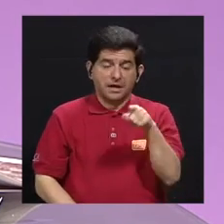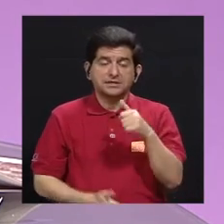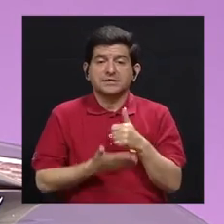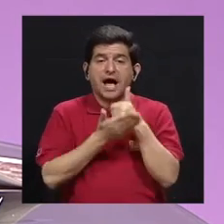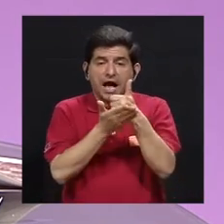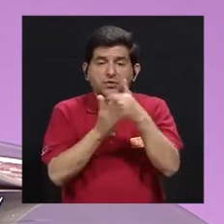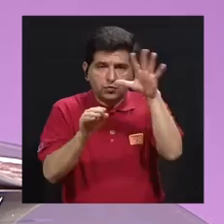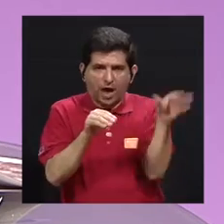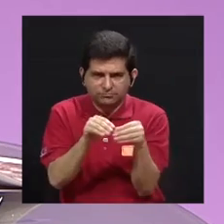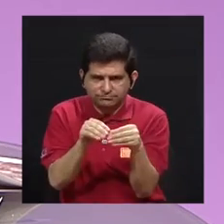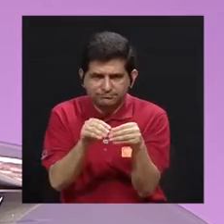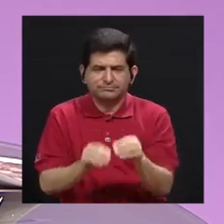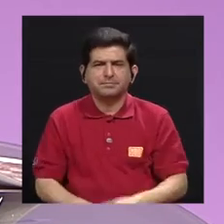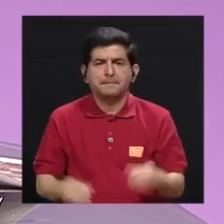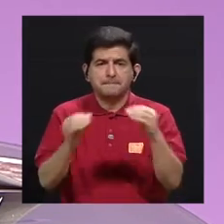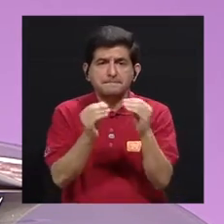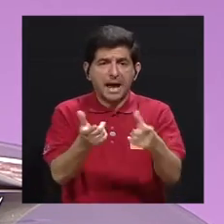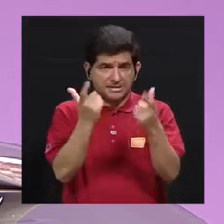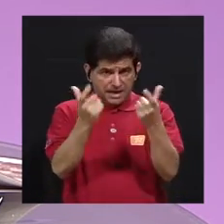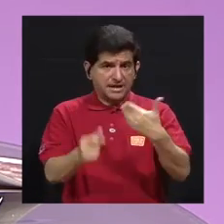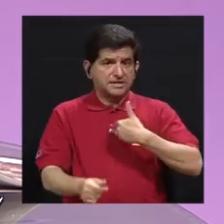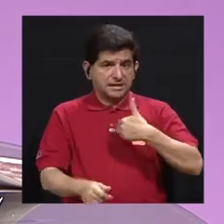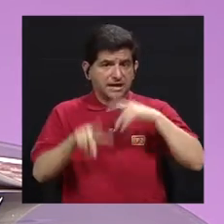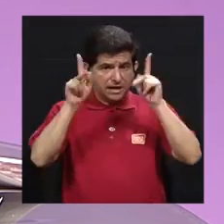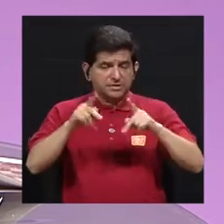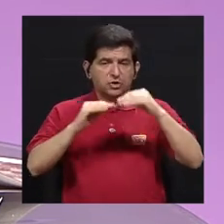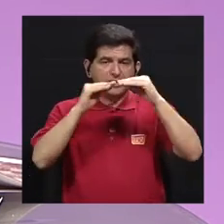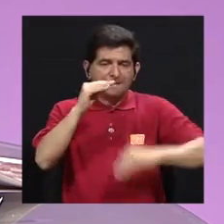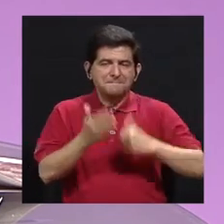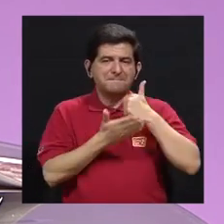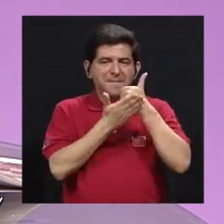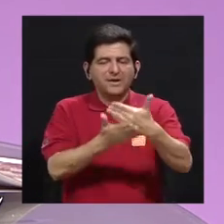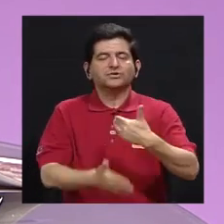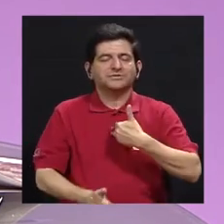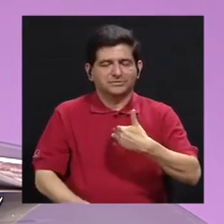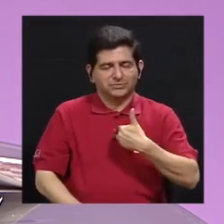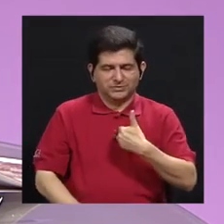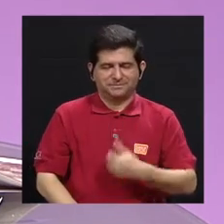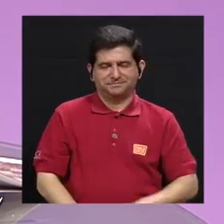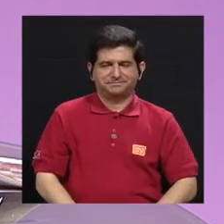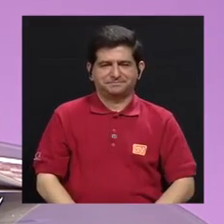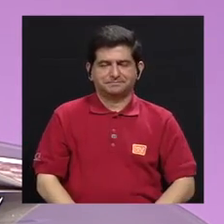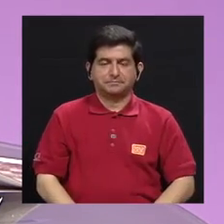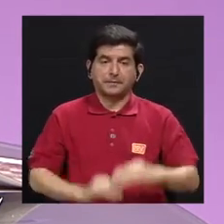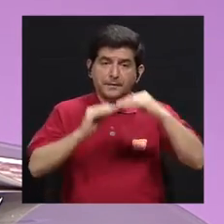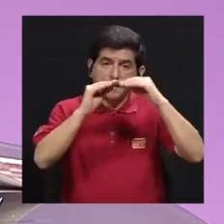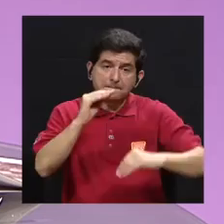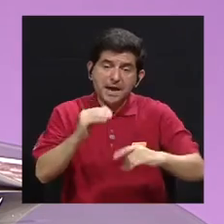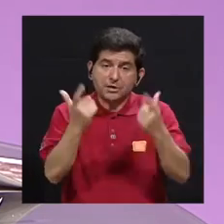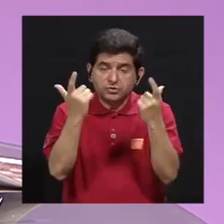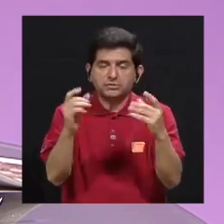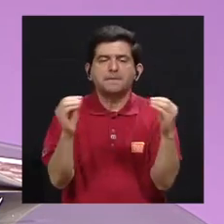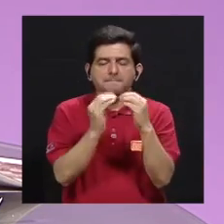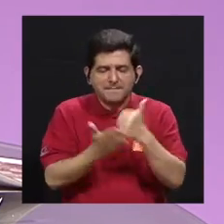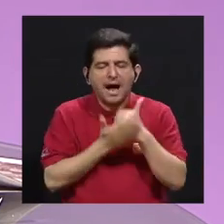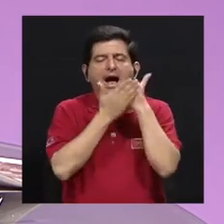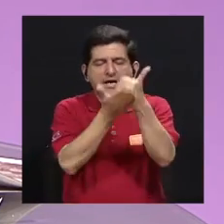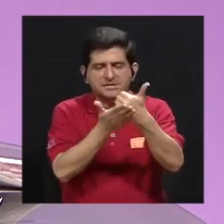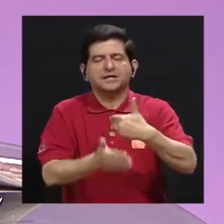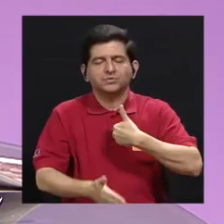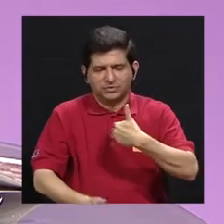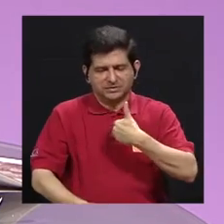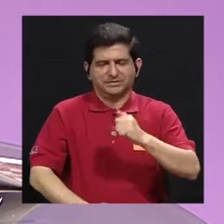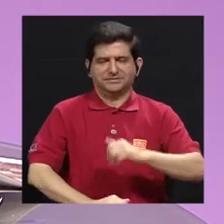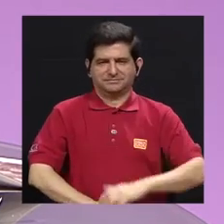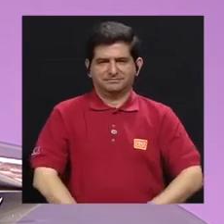bono entonces entre más ganó menos bono de la vivienda tengo entre menos gano más bono